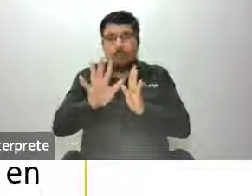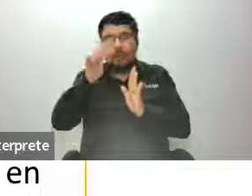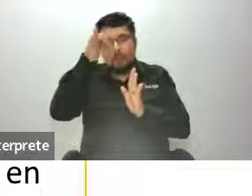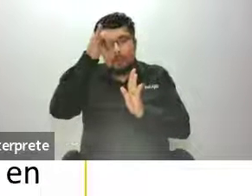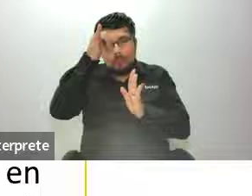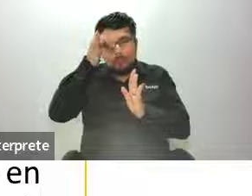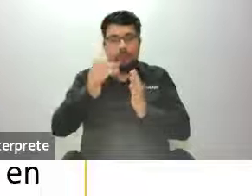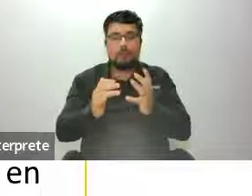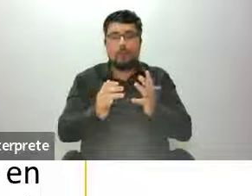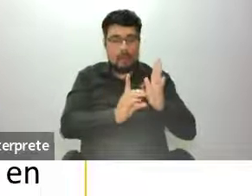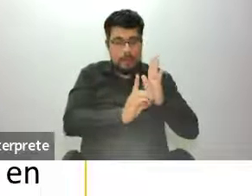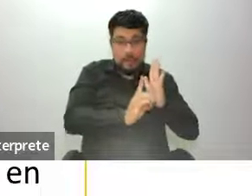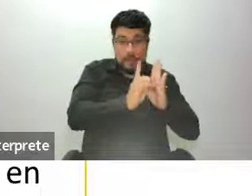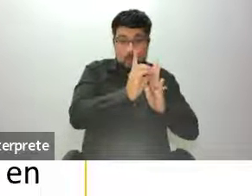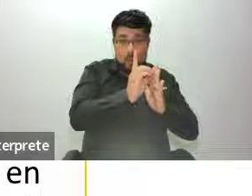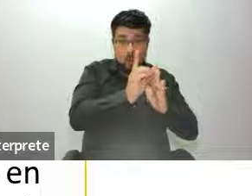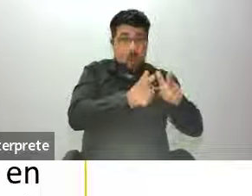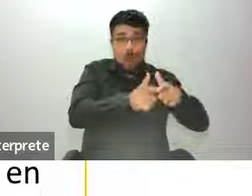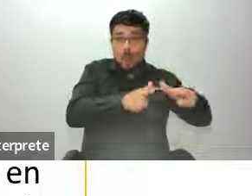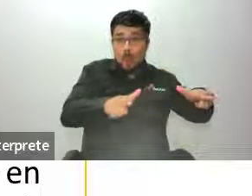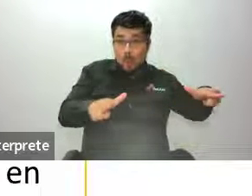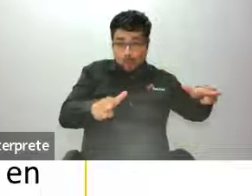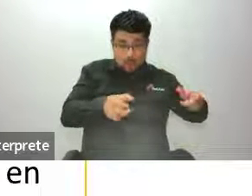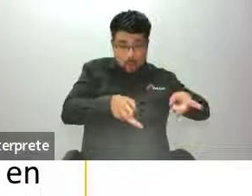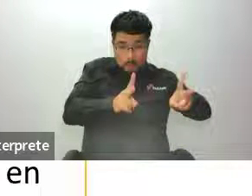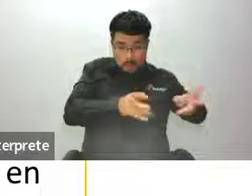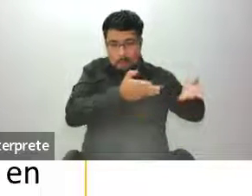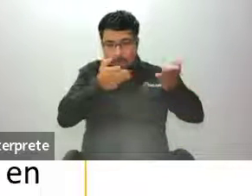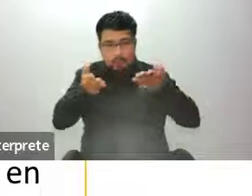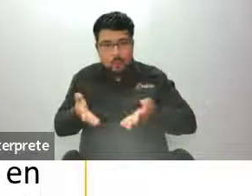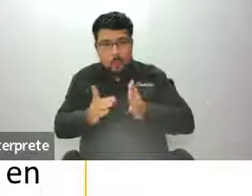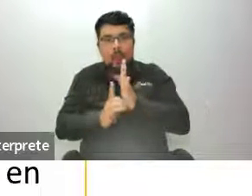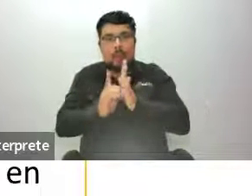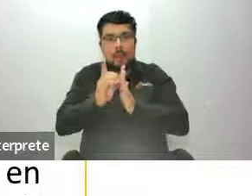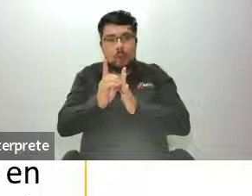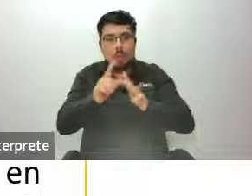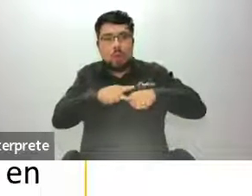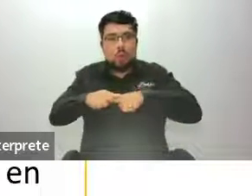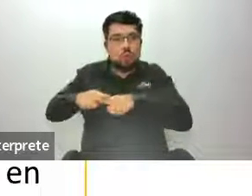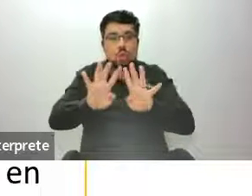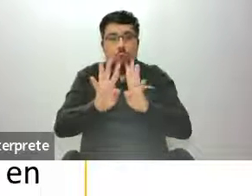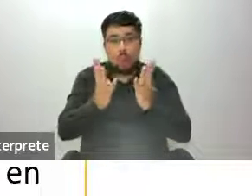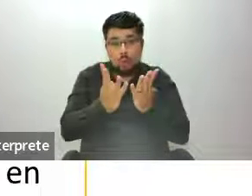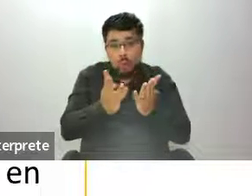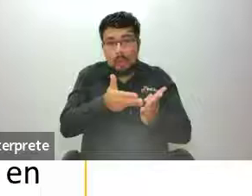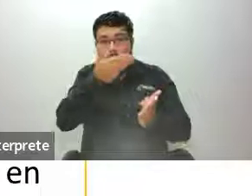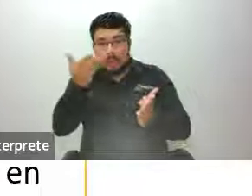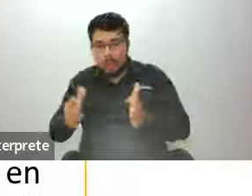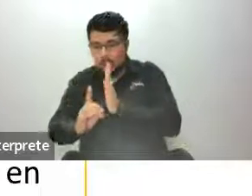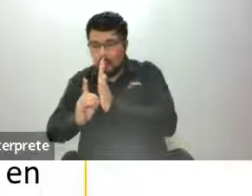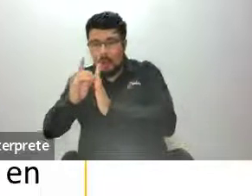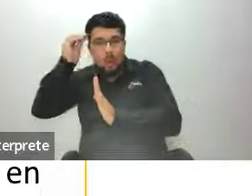nos va a permitir un desarrollo social y un desarrollo cognitivo. Ahora, los niños sordos